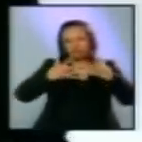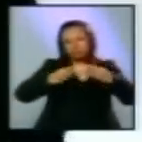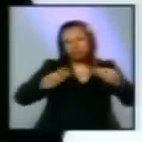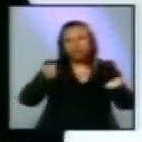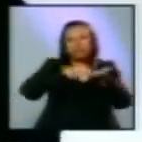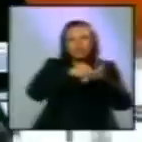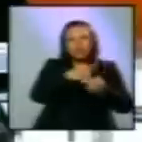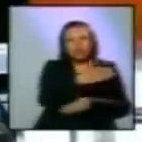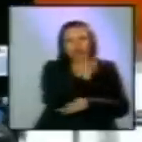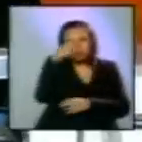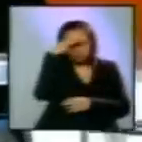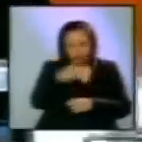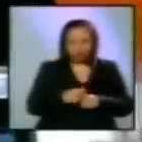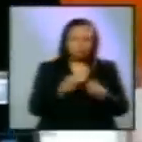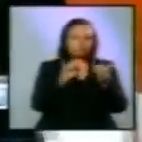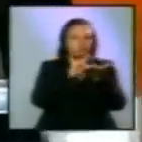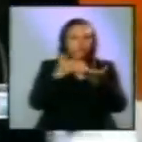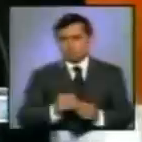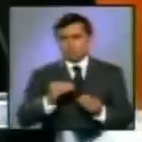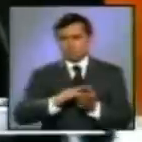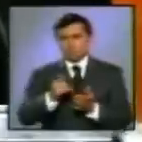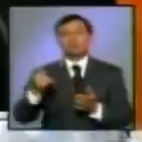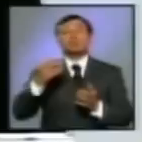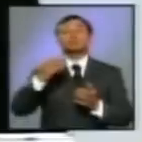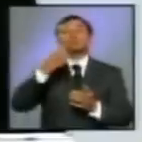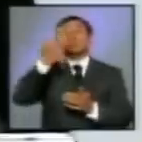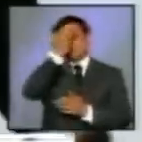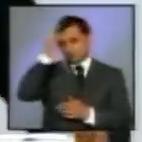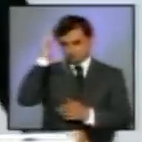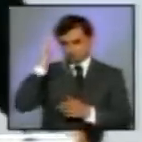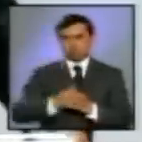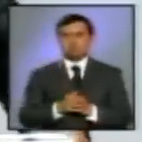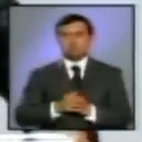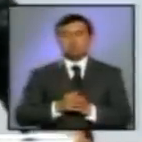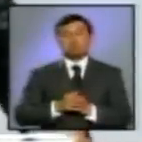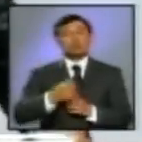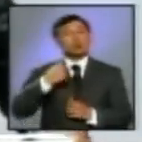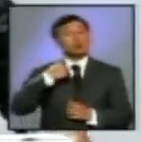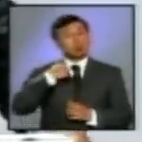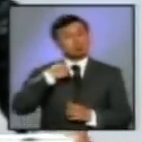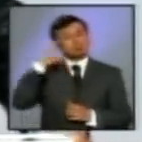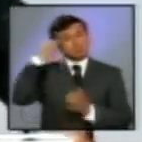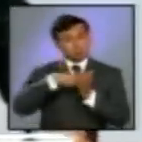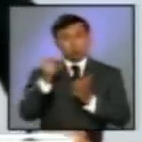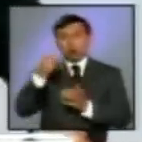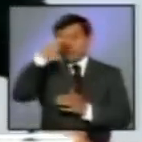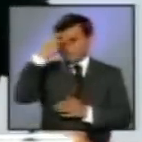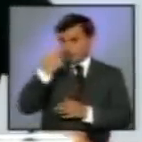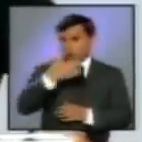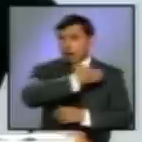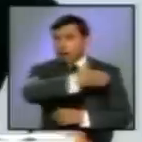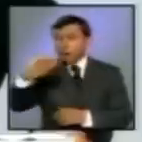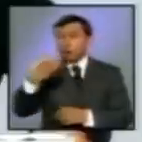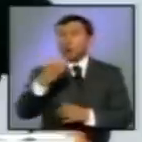el campo mexicano. Muchas gracias. Escuchamos ahora a Enrique Peña Nieto. Creo que el campo mexicano en los últimos años no ha tenido la atención